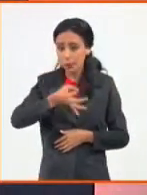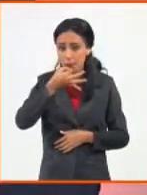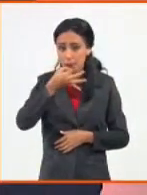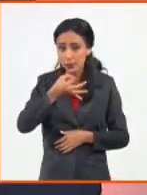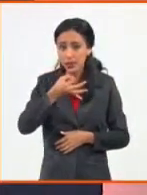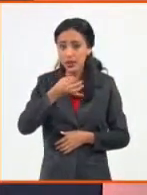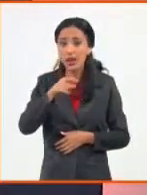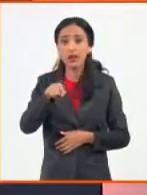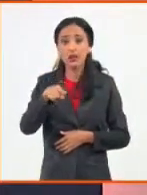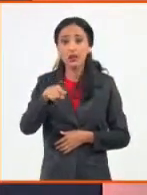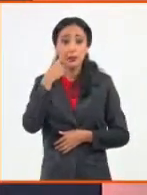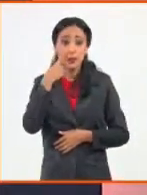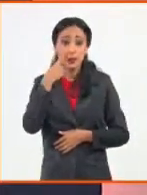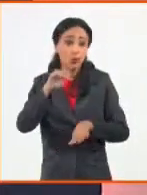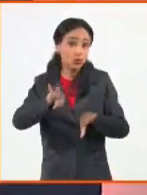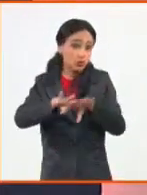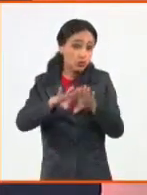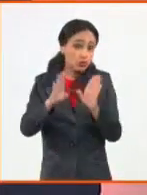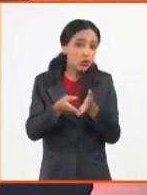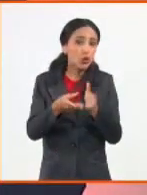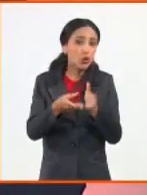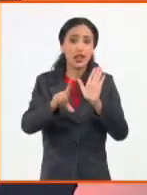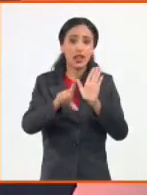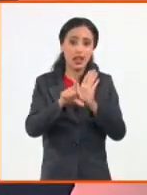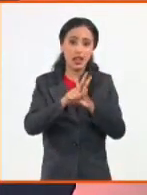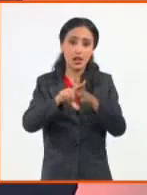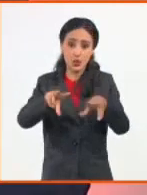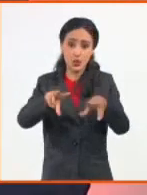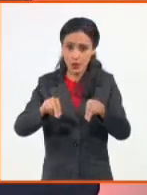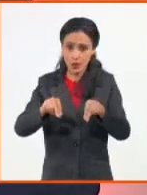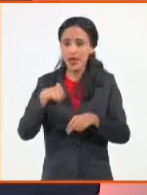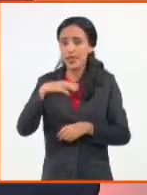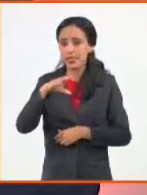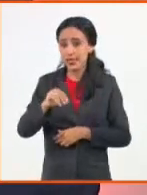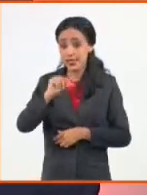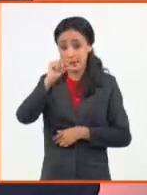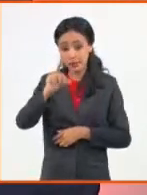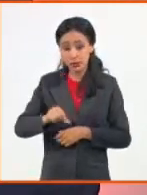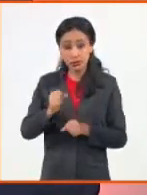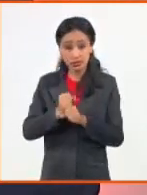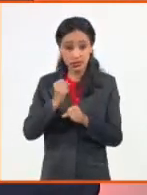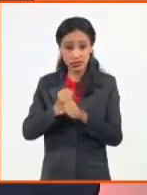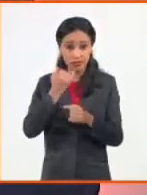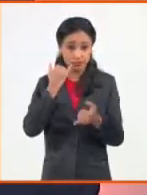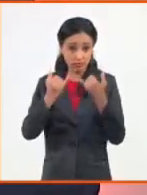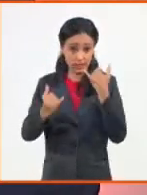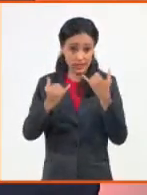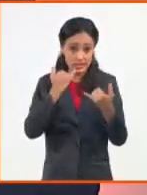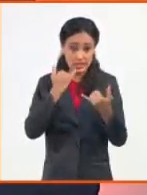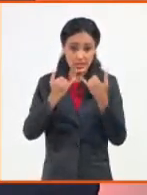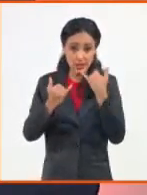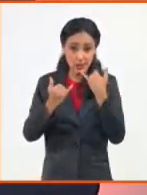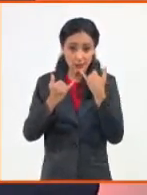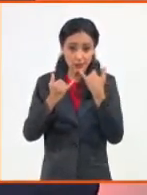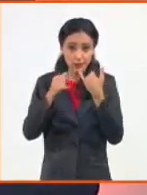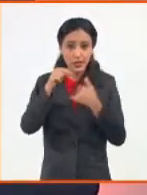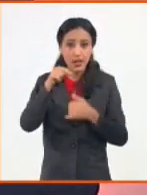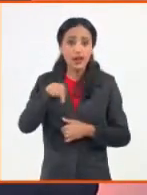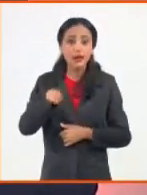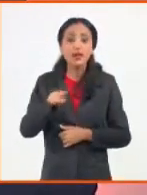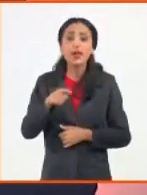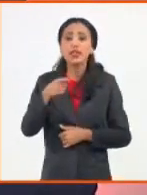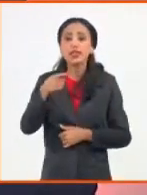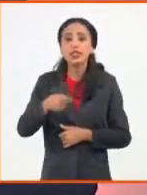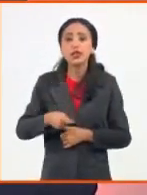para toda esta legislación que dice que los operadores de telecomunicaciones deben desplegar sobre sus infraestructuras todos